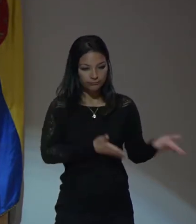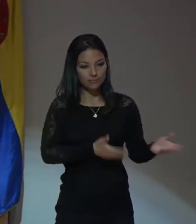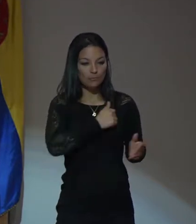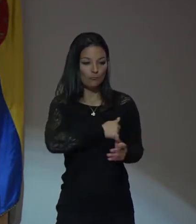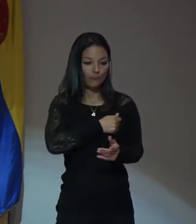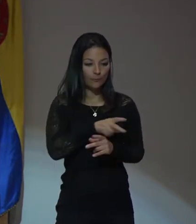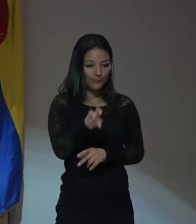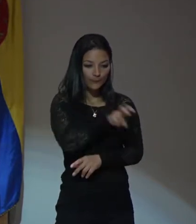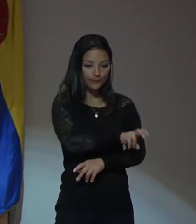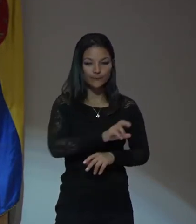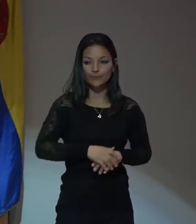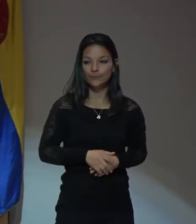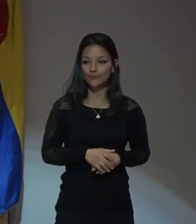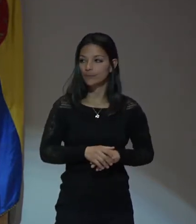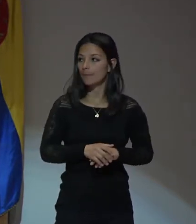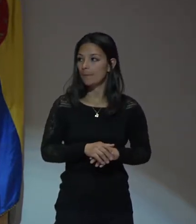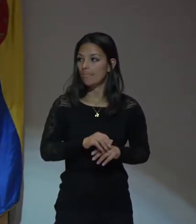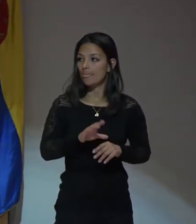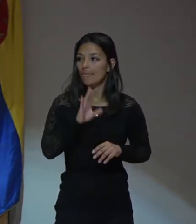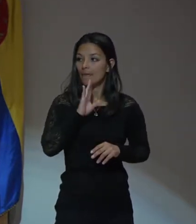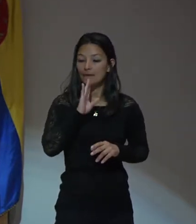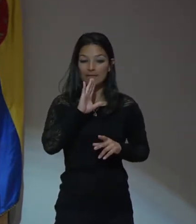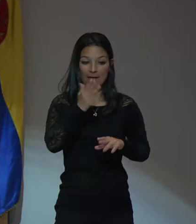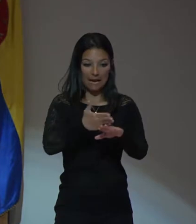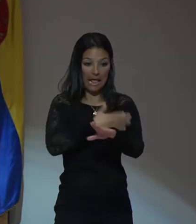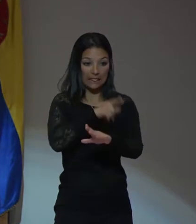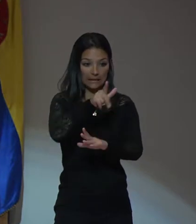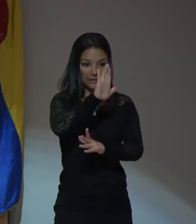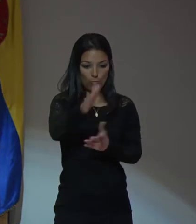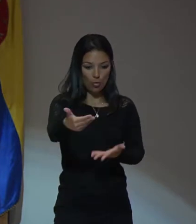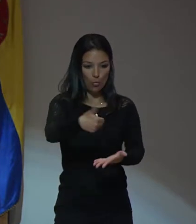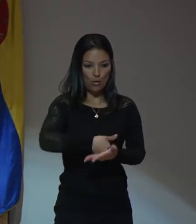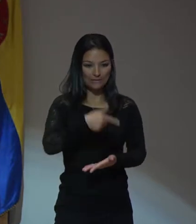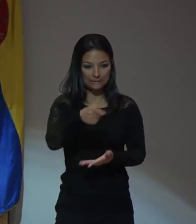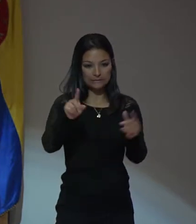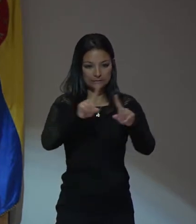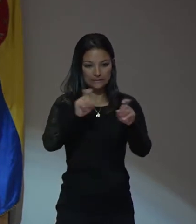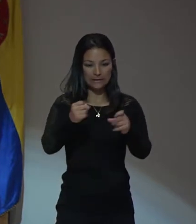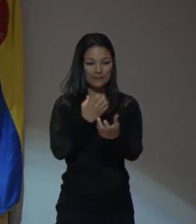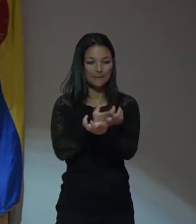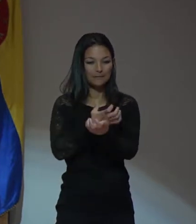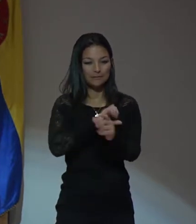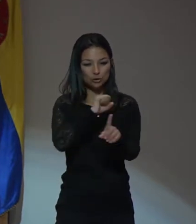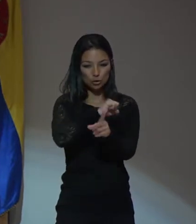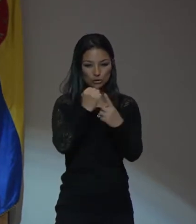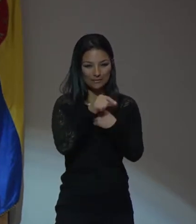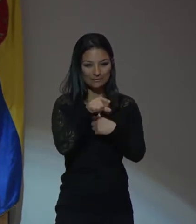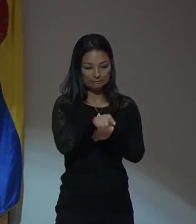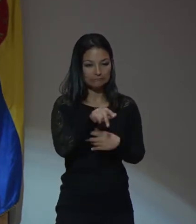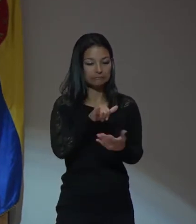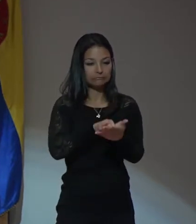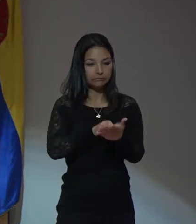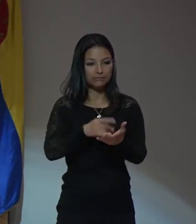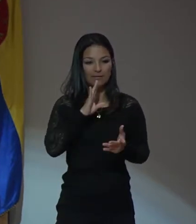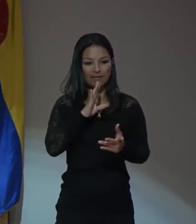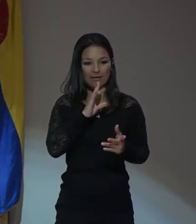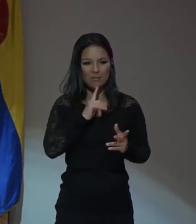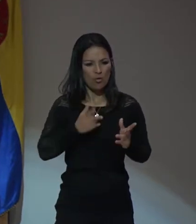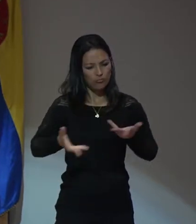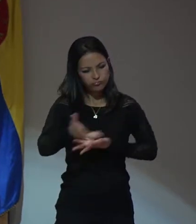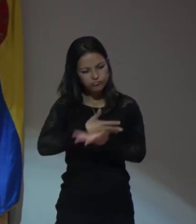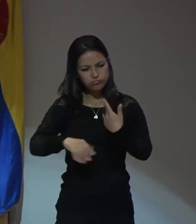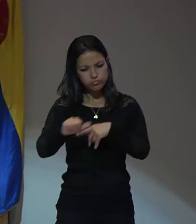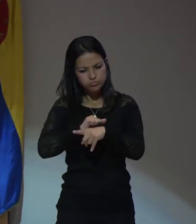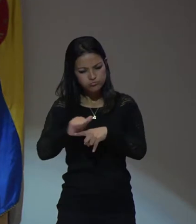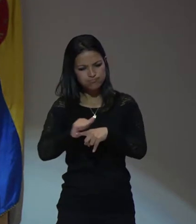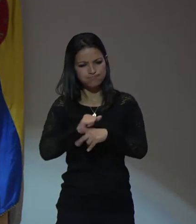que suba, quien escribió la propuesta de la enseñanza de las ciencias sociales a través de la didáctica viva y la educación para una